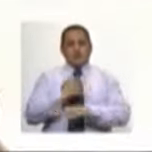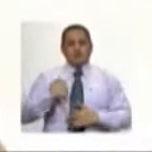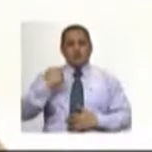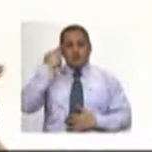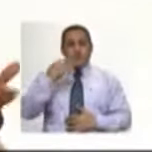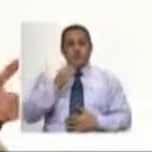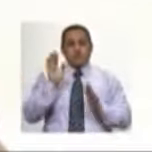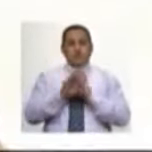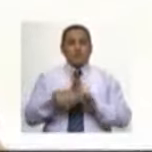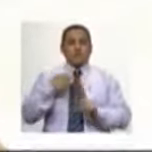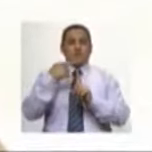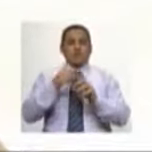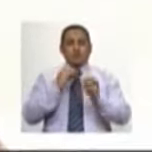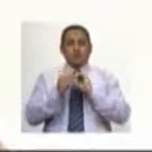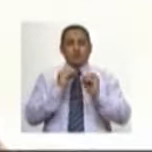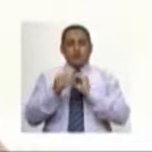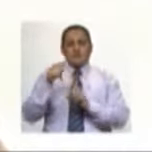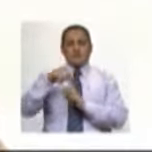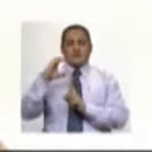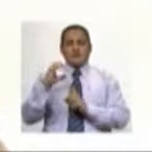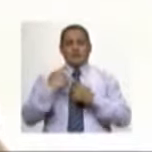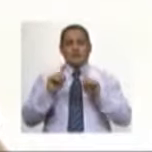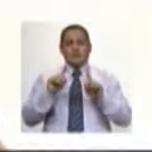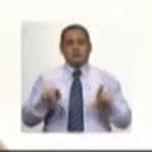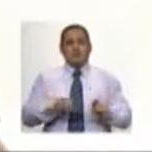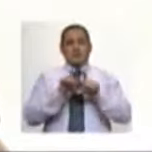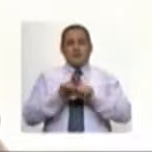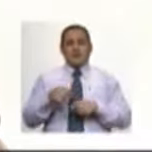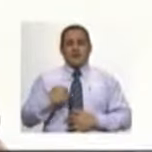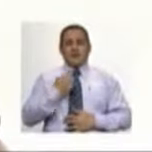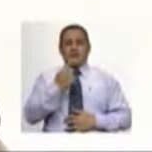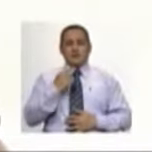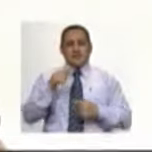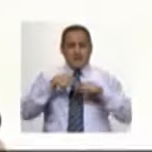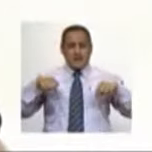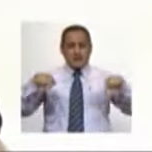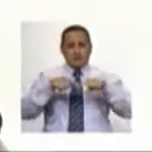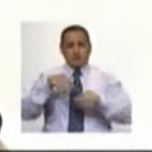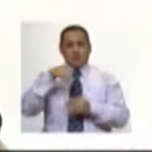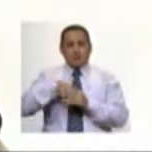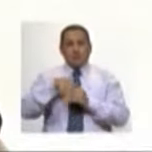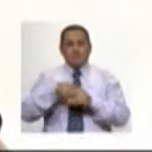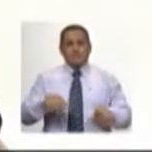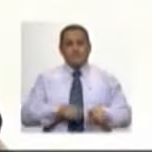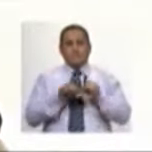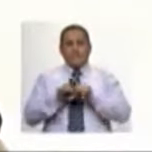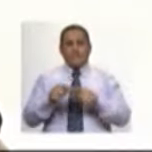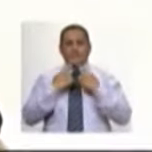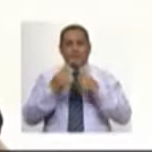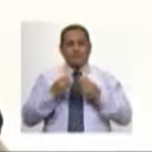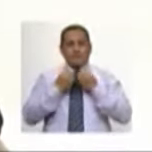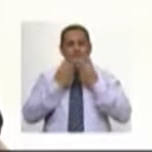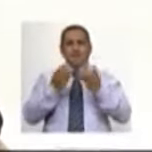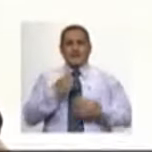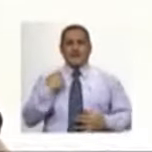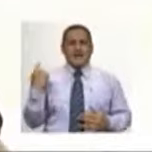creo positivamente lo ha resuelto el Tribunal Constitucional, pero ha sido esta elección producto de un reclamo